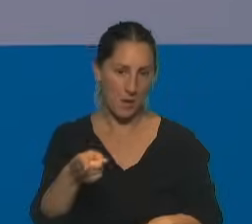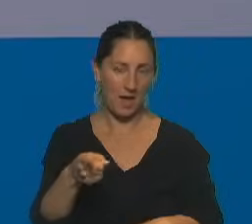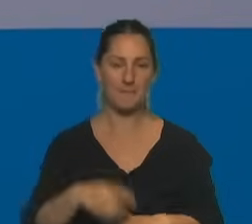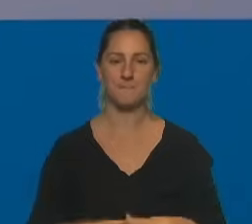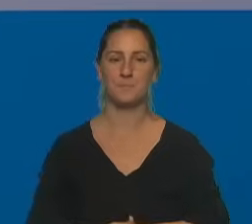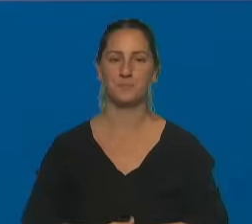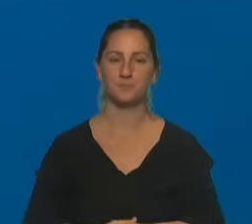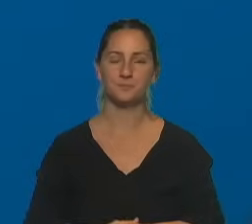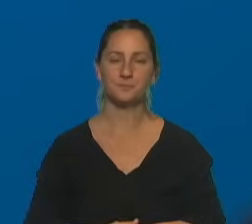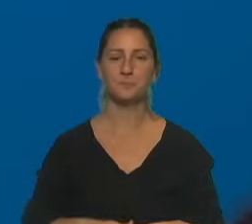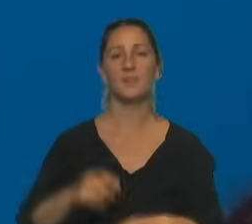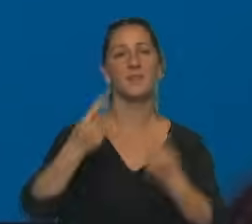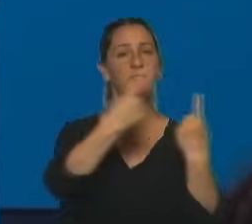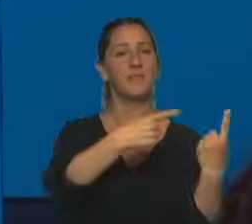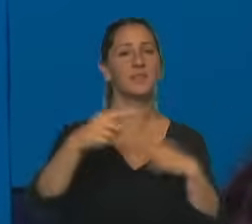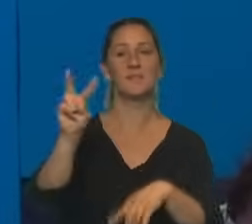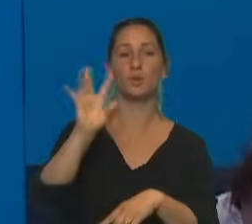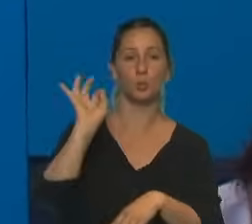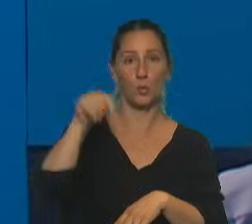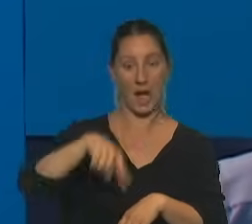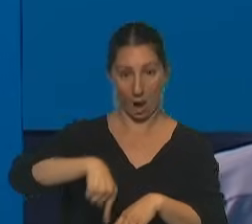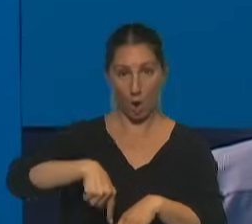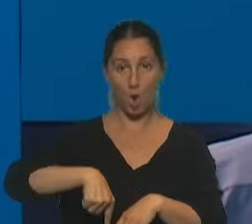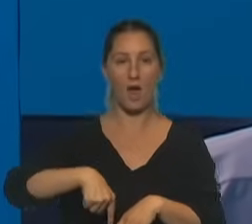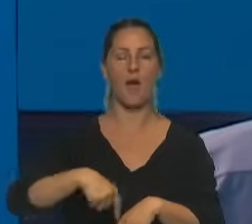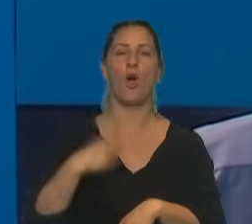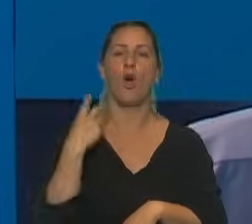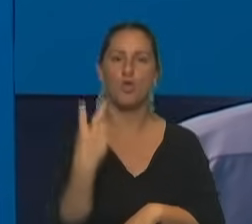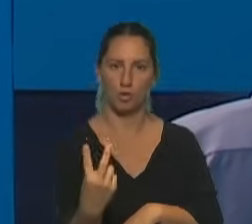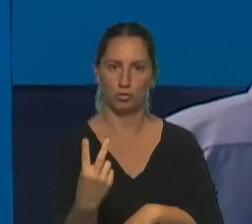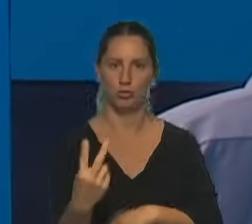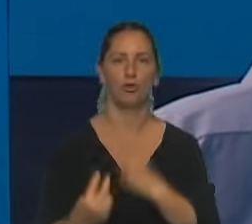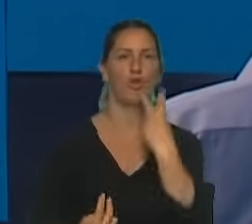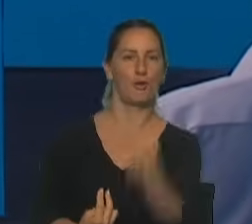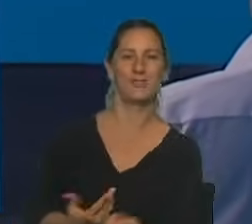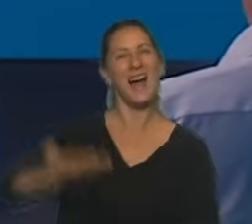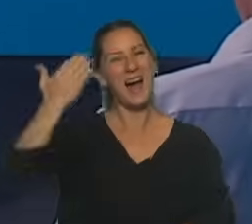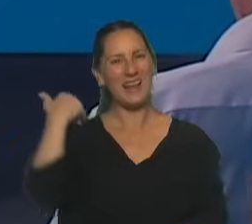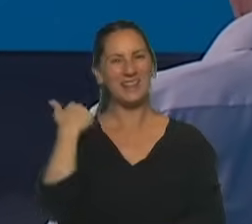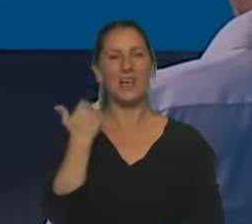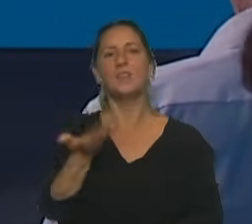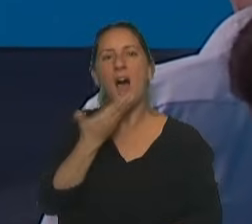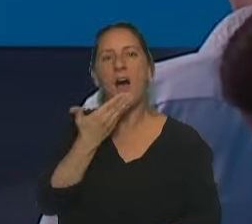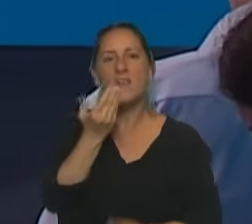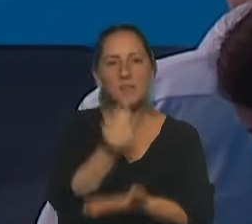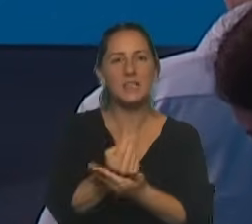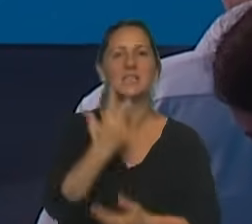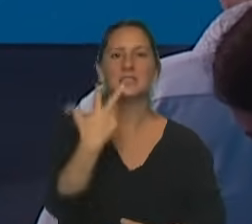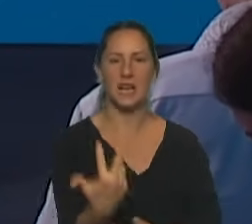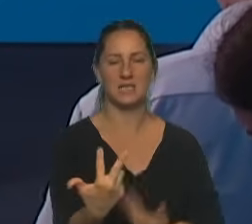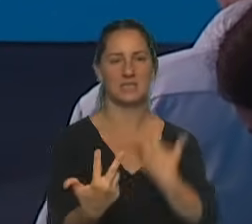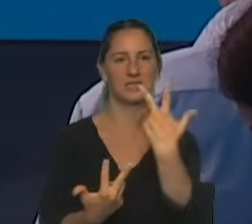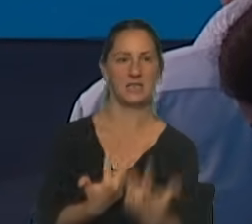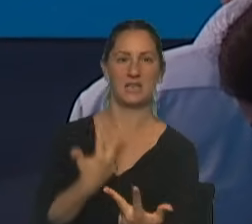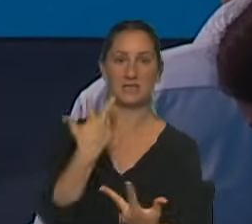vez, a diferencia del 22 de octubre, es de a 2 en 2, ¿no? De 3 en 3, como se hacía en las distintas pasadas que hicimos, no